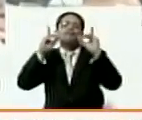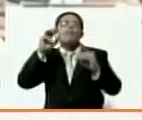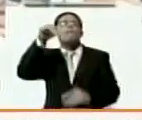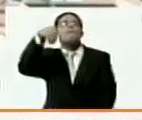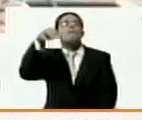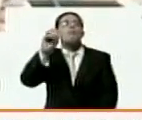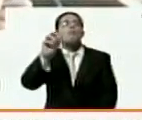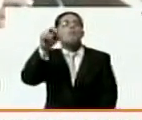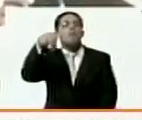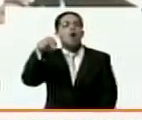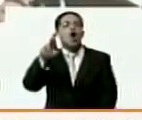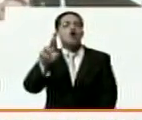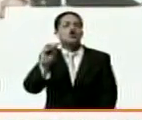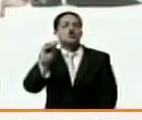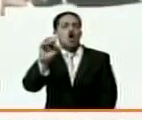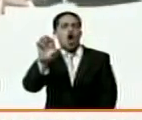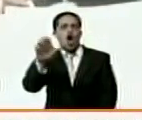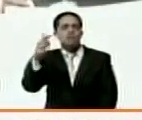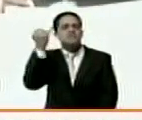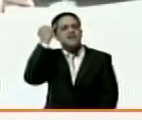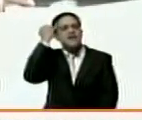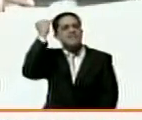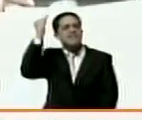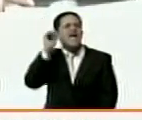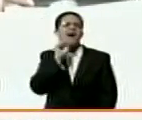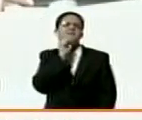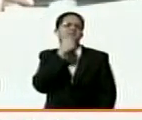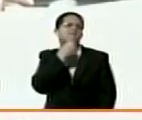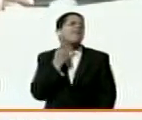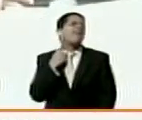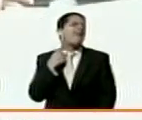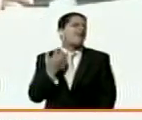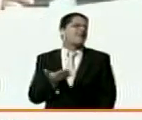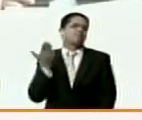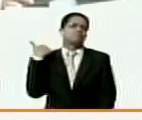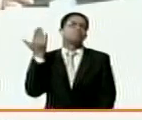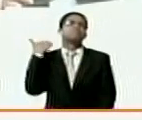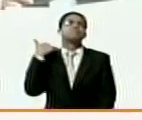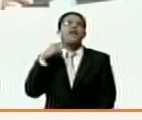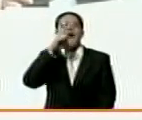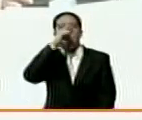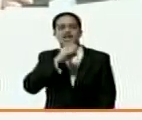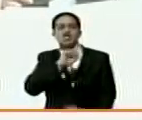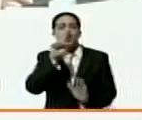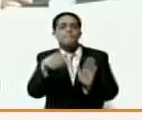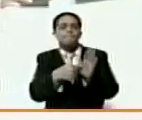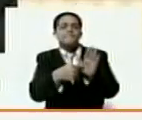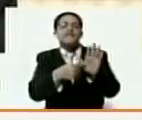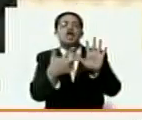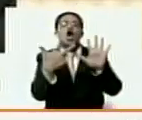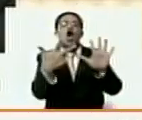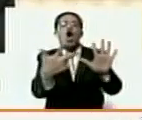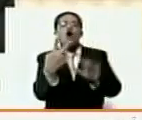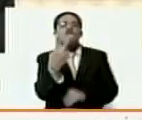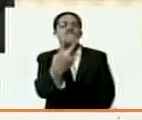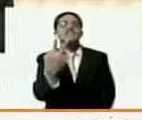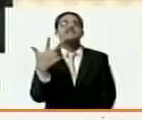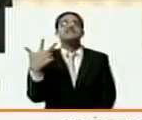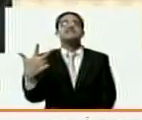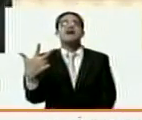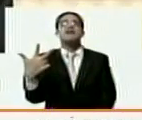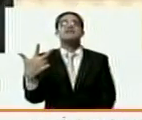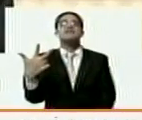anacrónica, vetusta, caduca, de 1823, que le